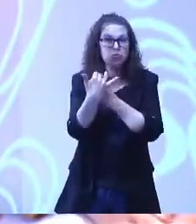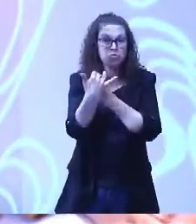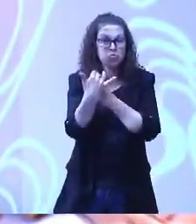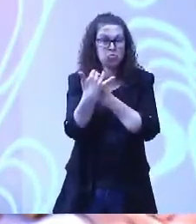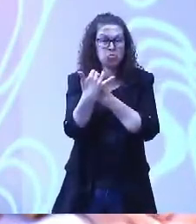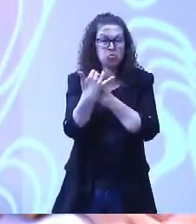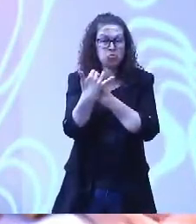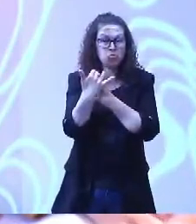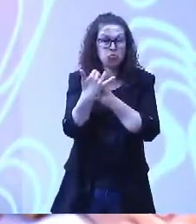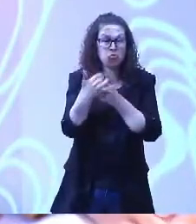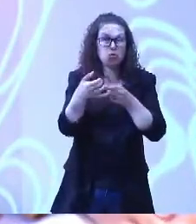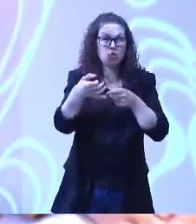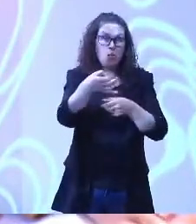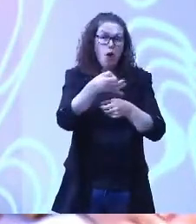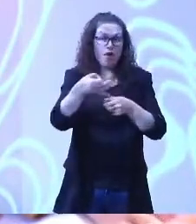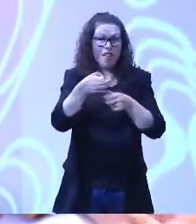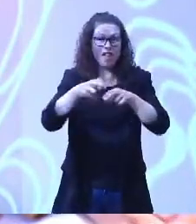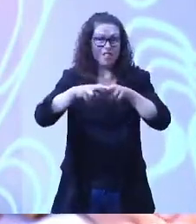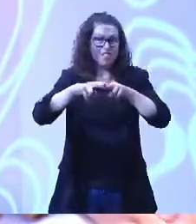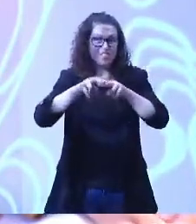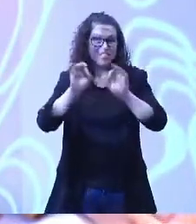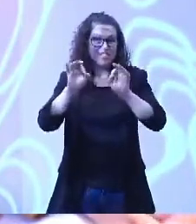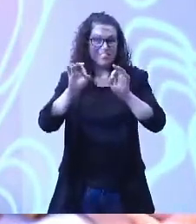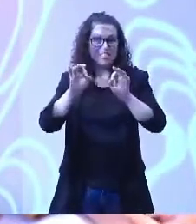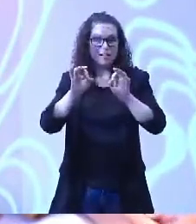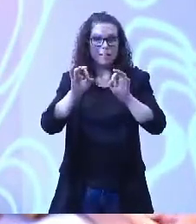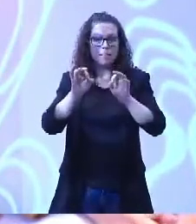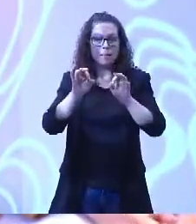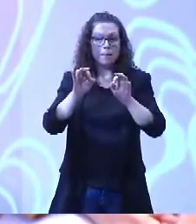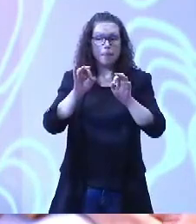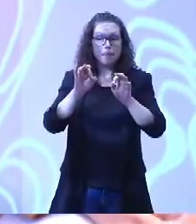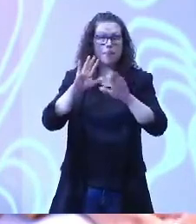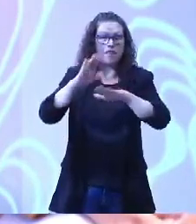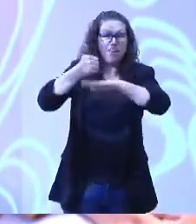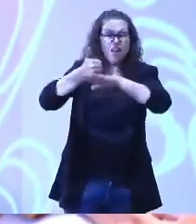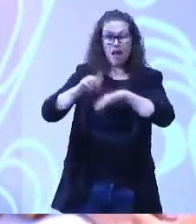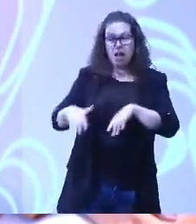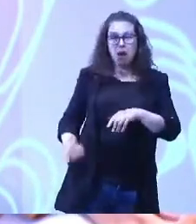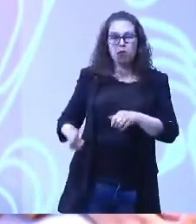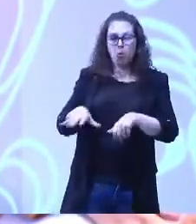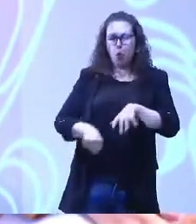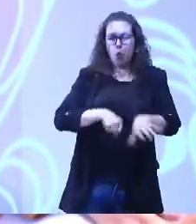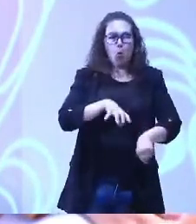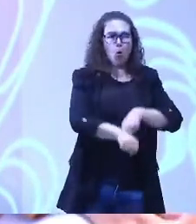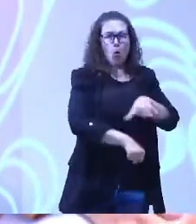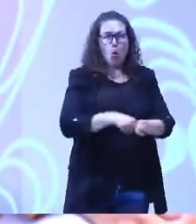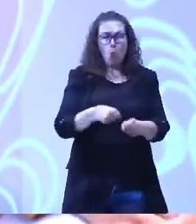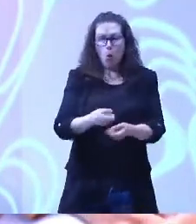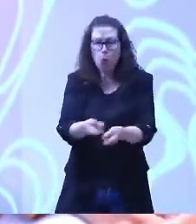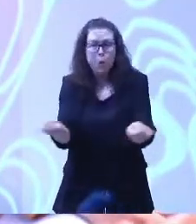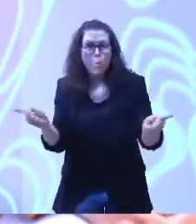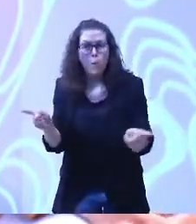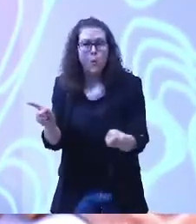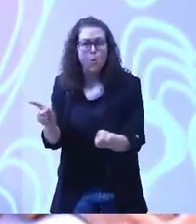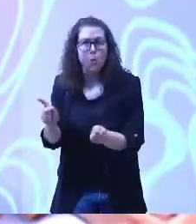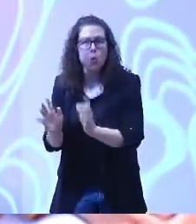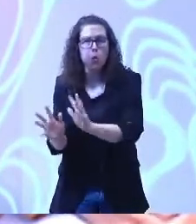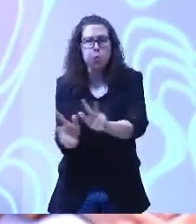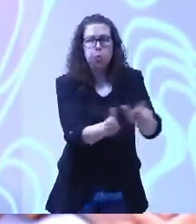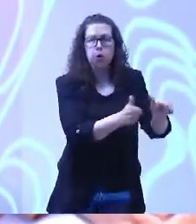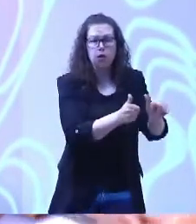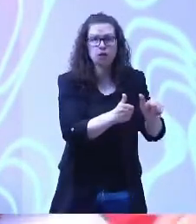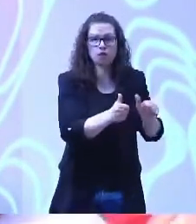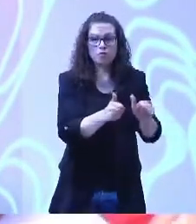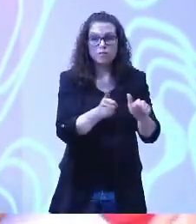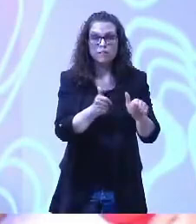las criptomonedas. Los de arriba se han quedado con todos los de abajo, con todo el dinero de los de abajo. Si queremos frenar a los